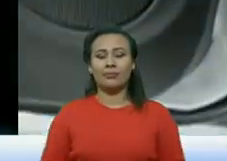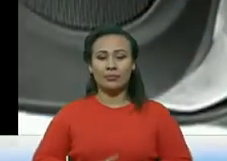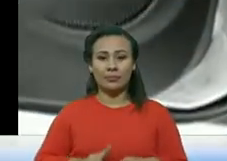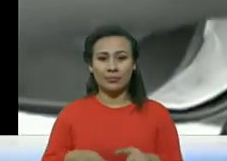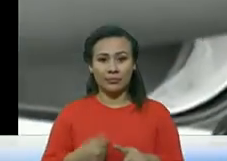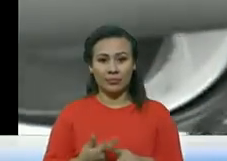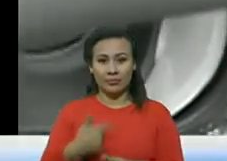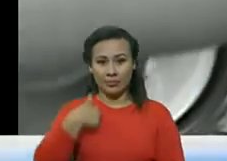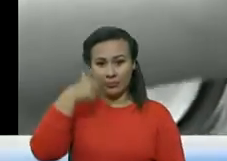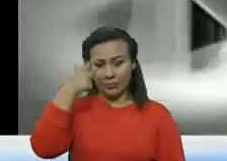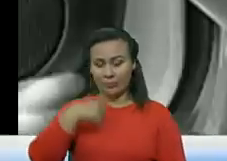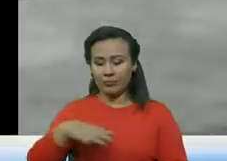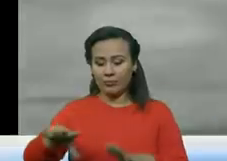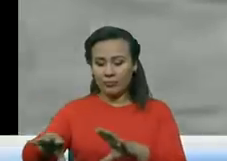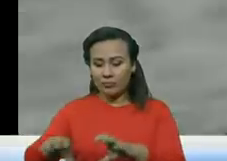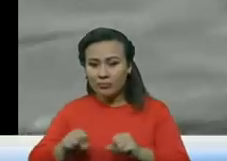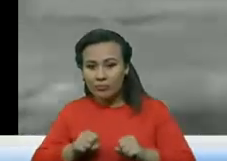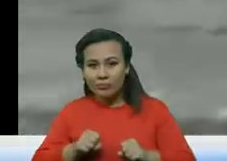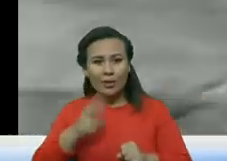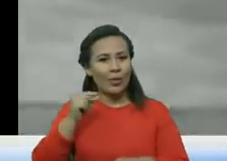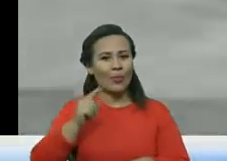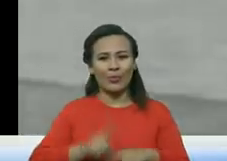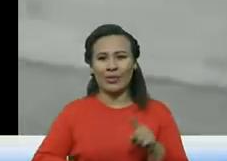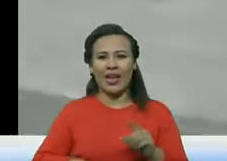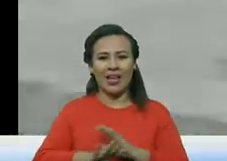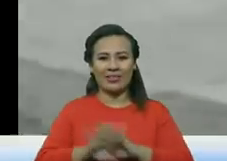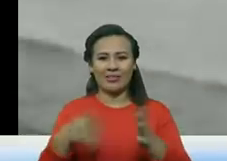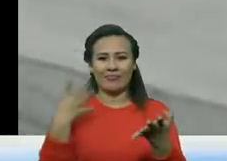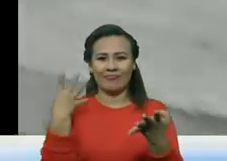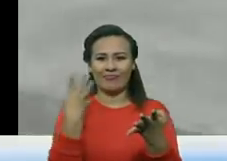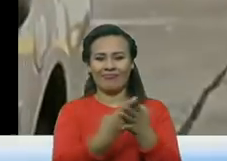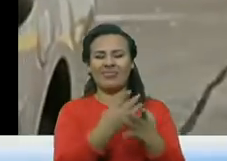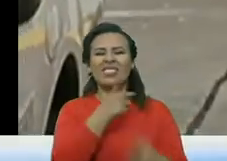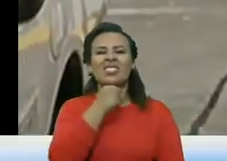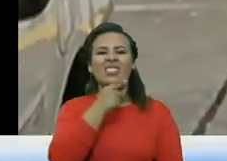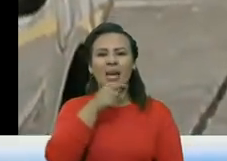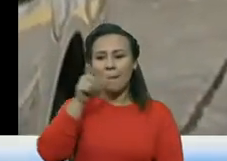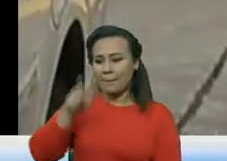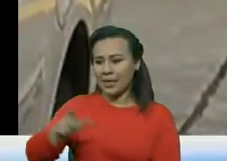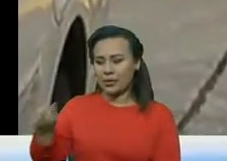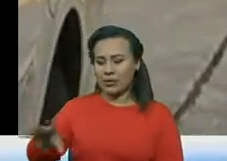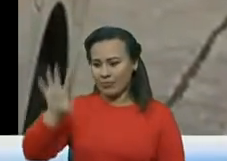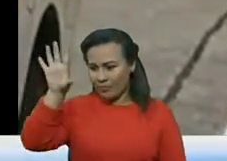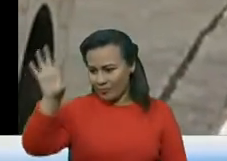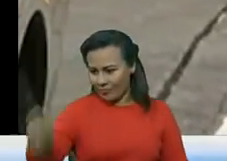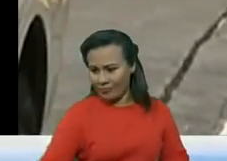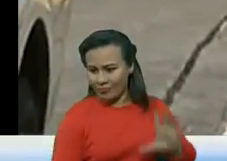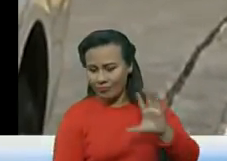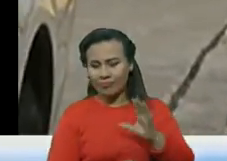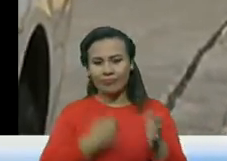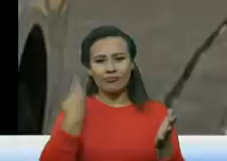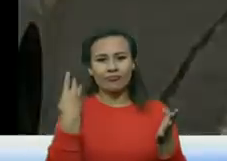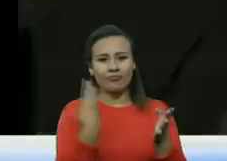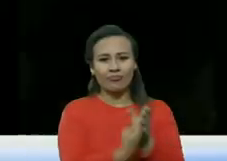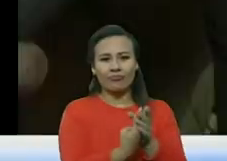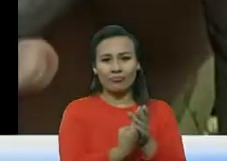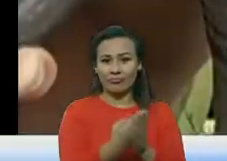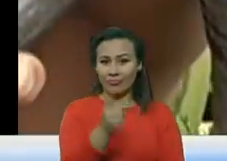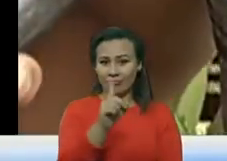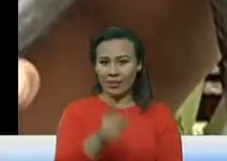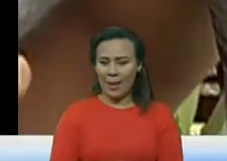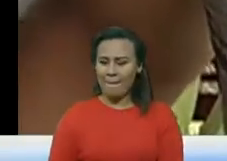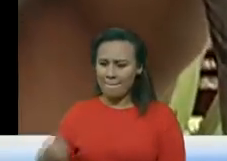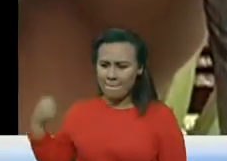que el asalto fue frustrado y fueron detenidos por los propios transeúntes y habitantes de este lugar. Sí,